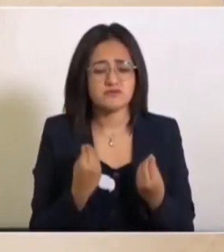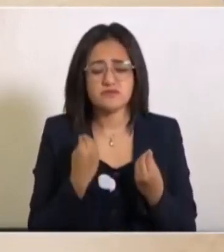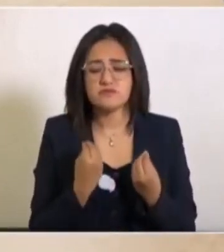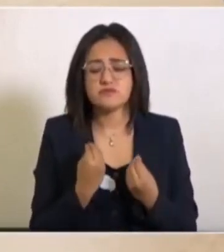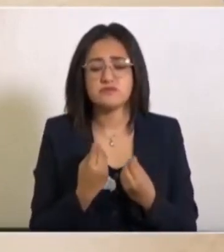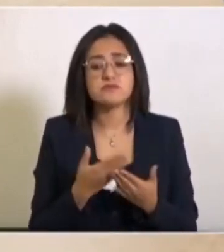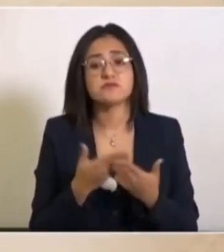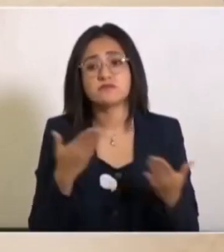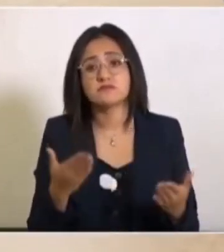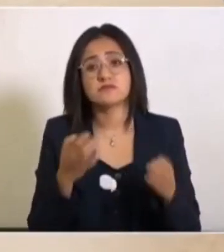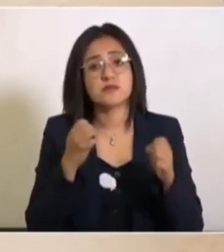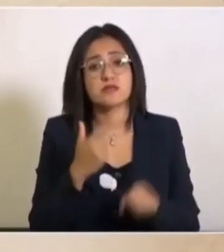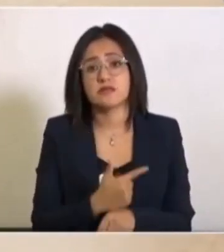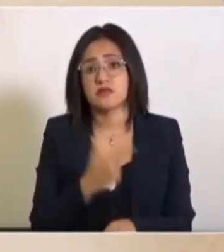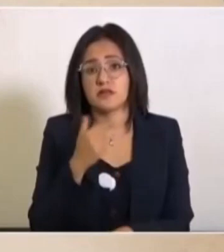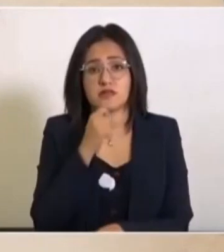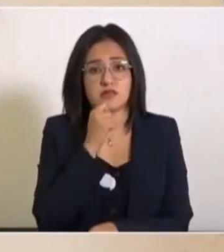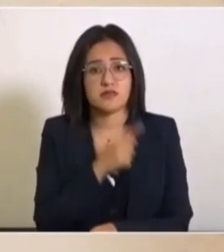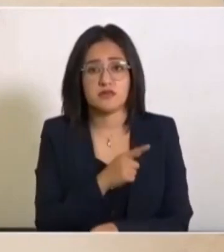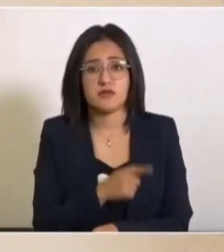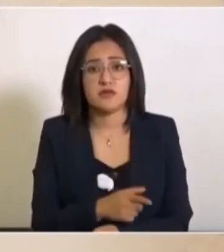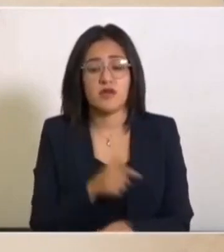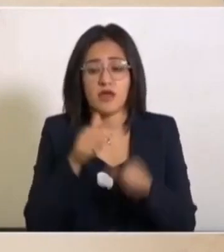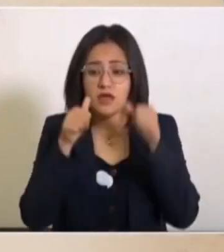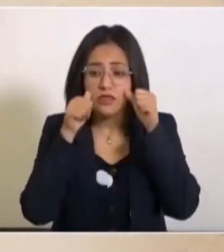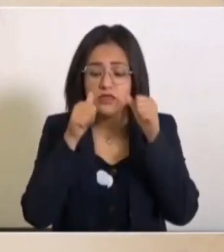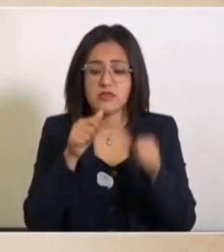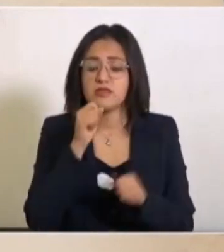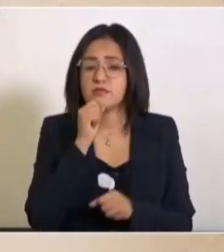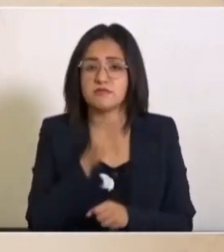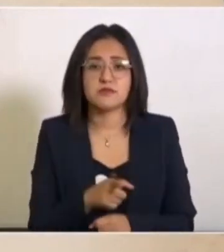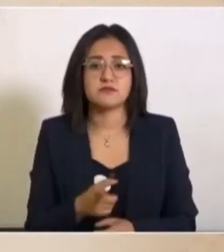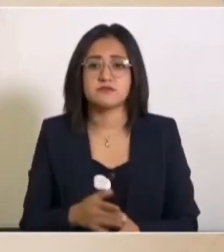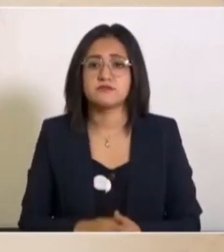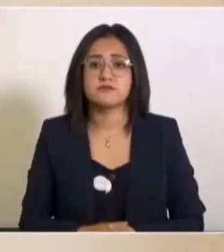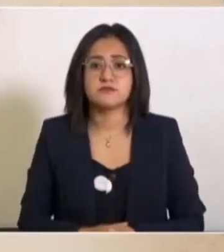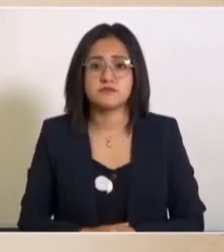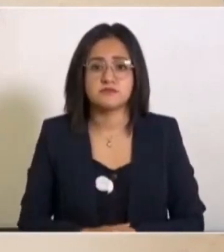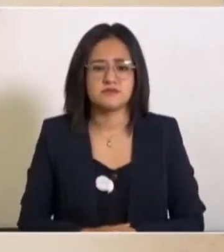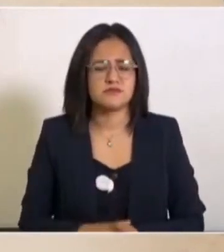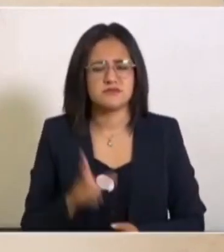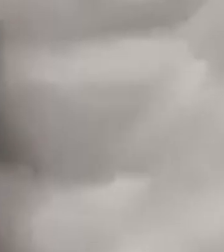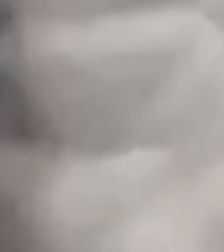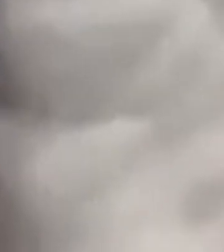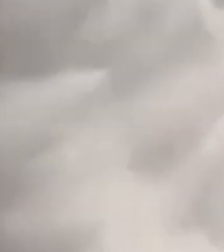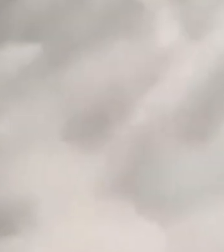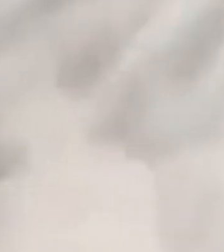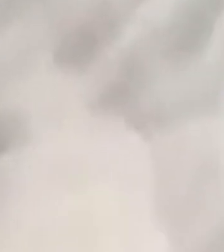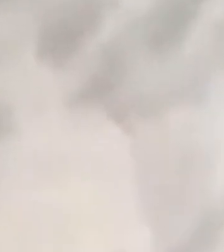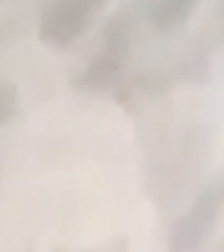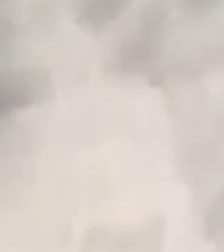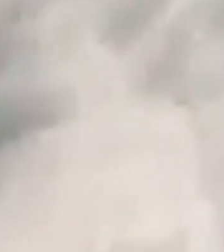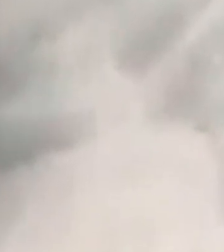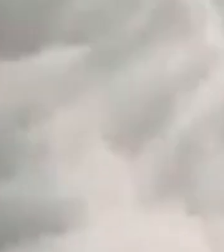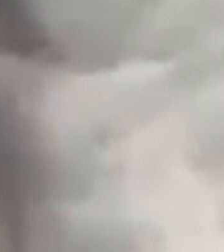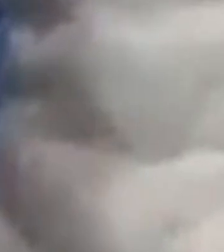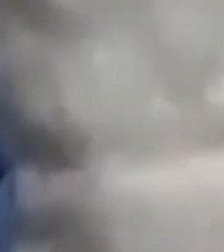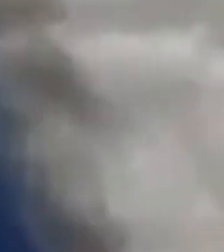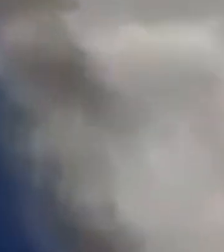y ahora está muy grande siendo atendido eso no lo podemos permitir